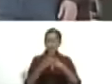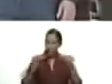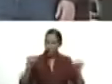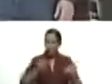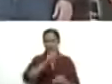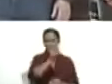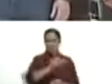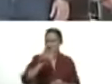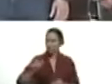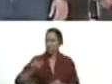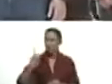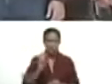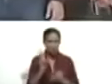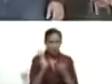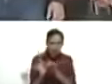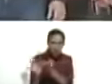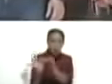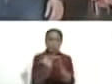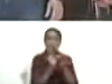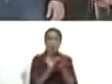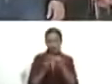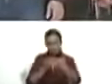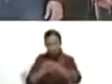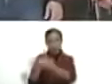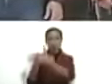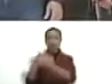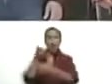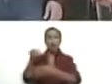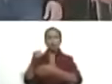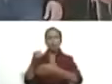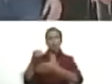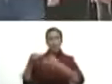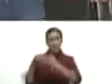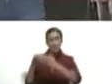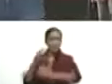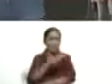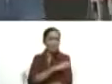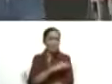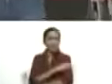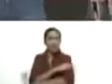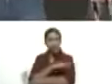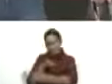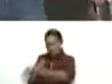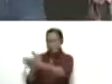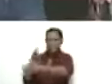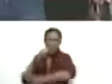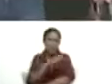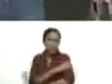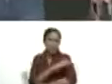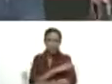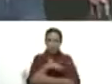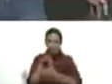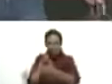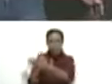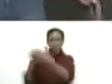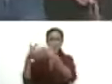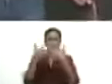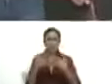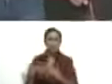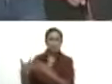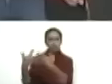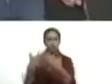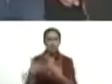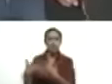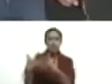pueda ser unido contra el enemigo de los apellidos, contra la oligarquía y el imperialismo.